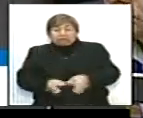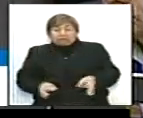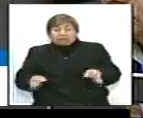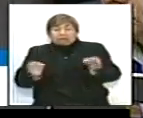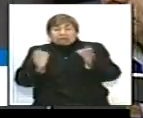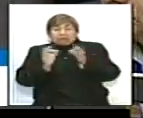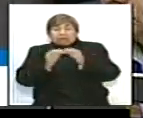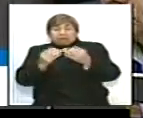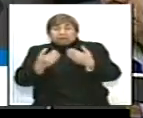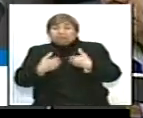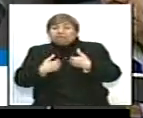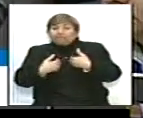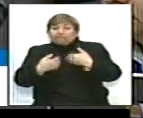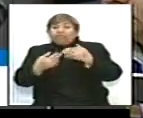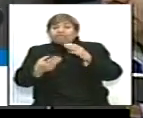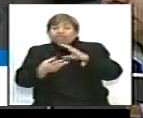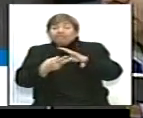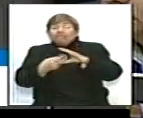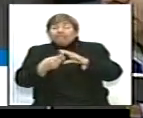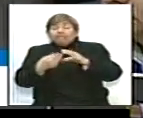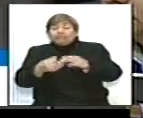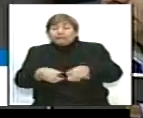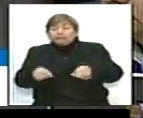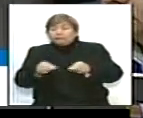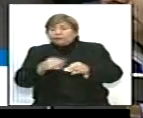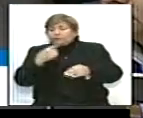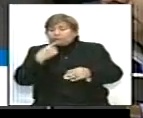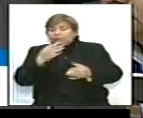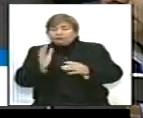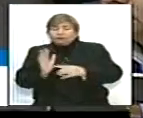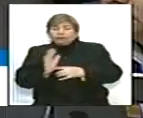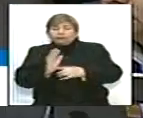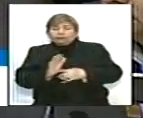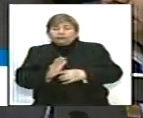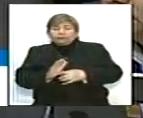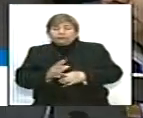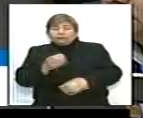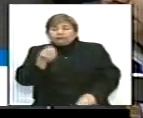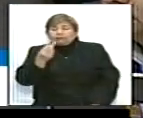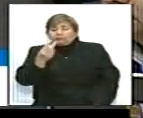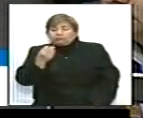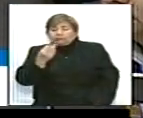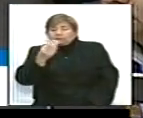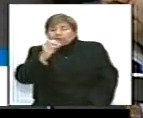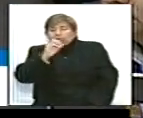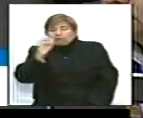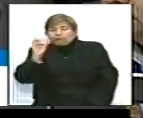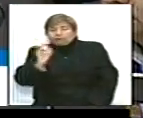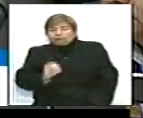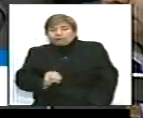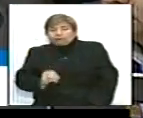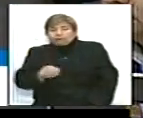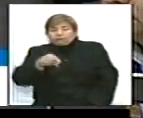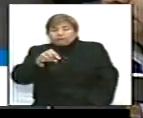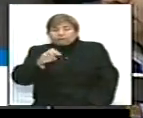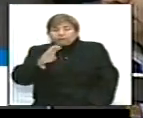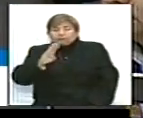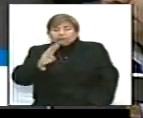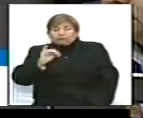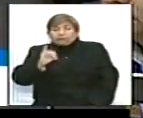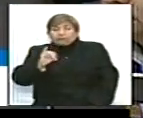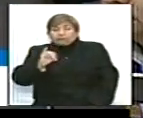que tiene la minería en este país. La producción minera representa el 12% del PBI para el